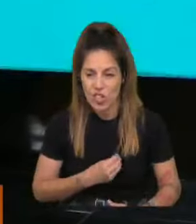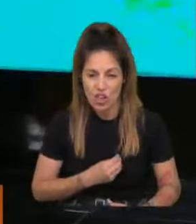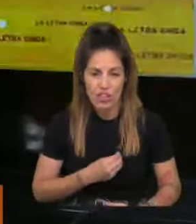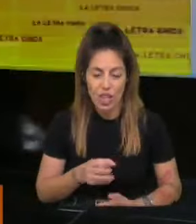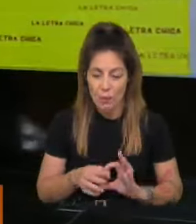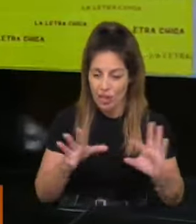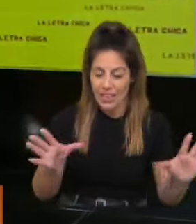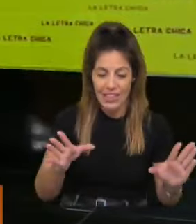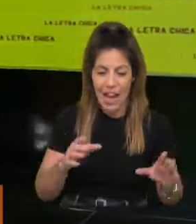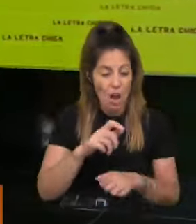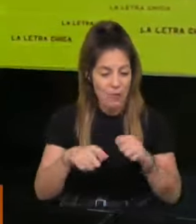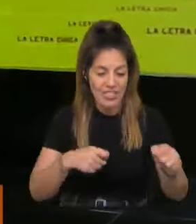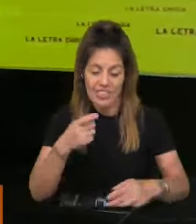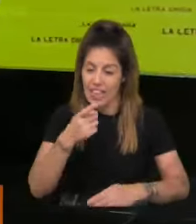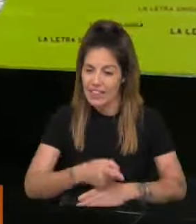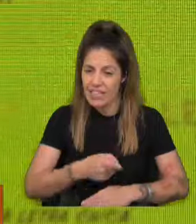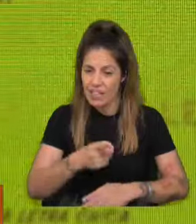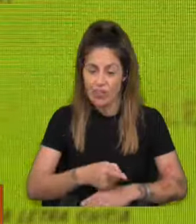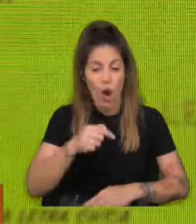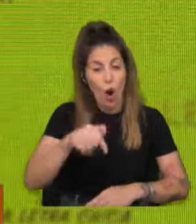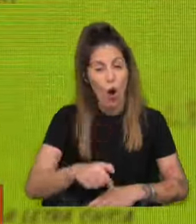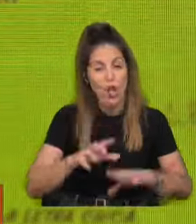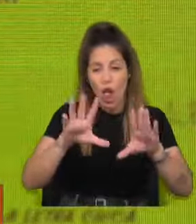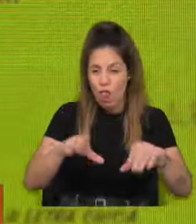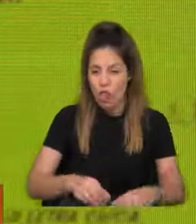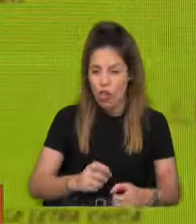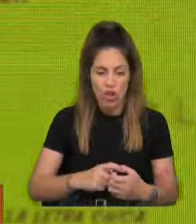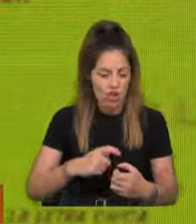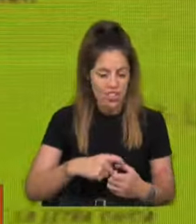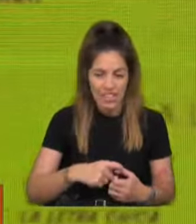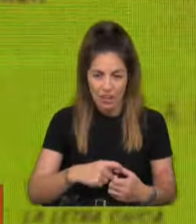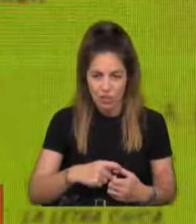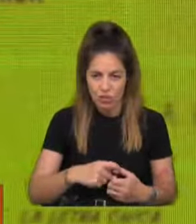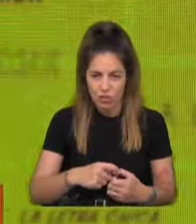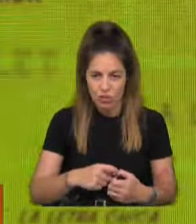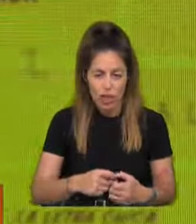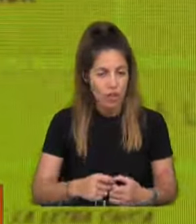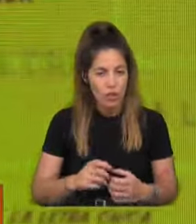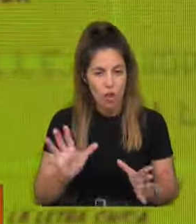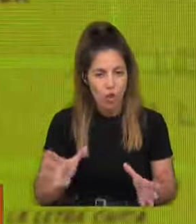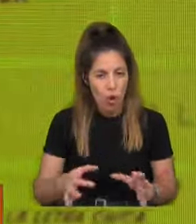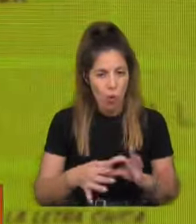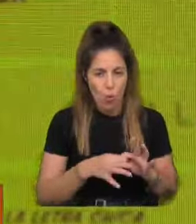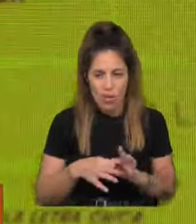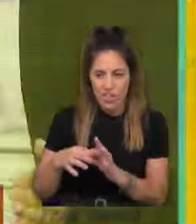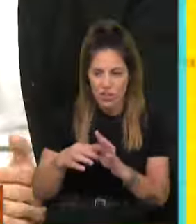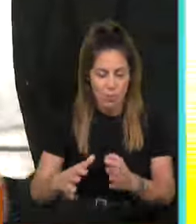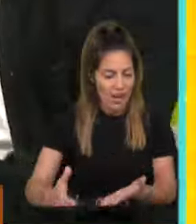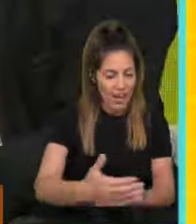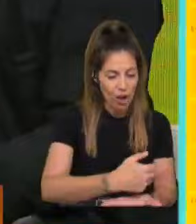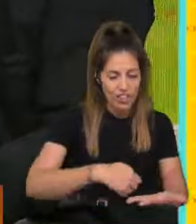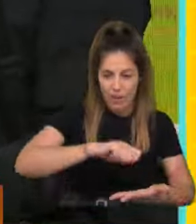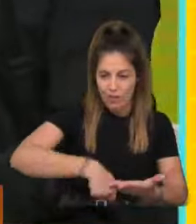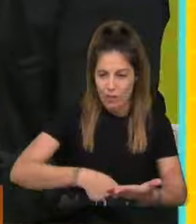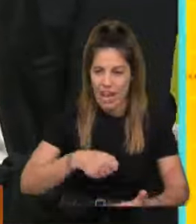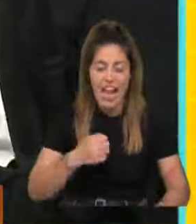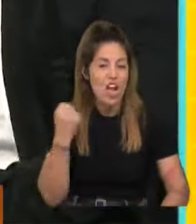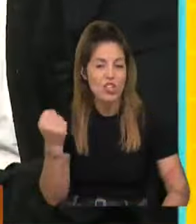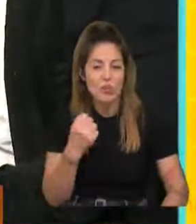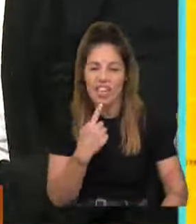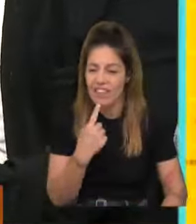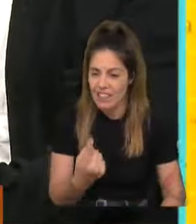resuelve y hoy todos los sindicatos absolutamente todos están encolumnados en la recolección de firmas esto Me parece muy importante